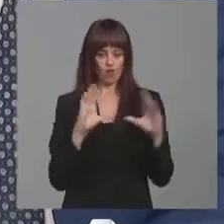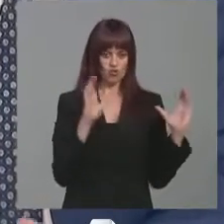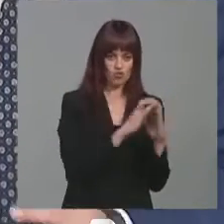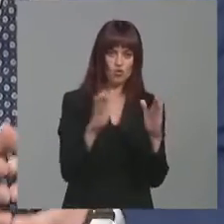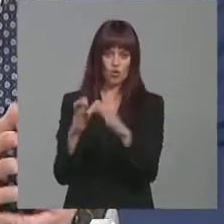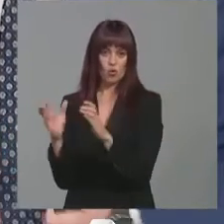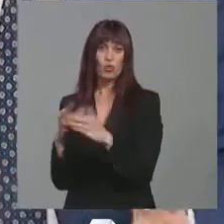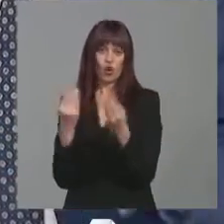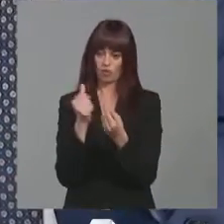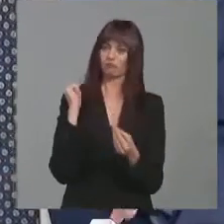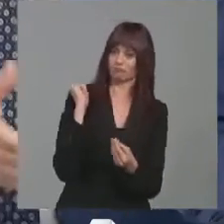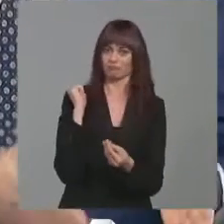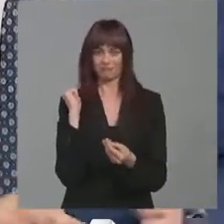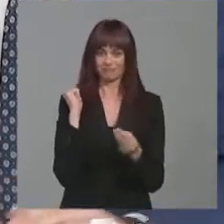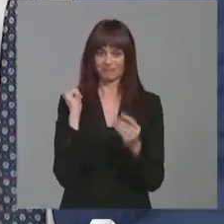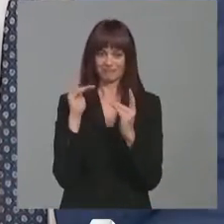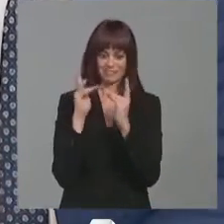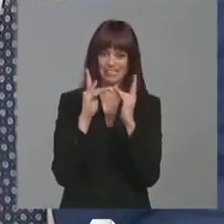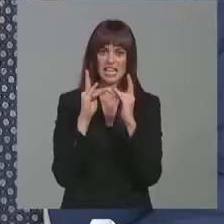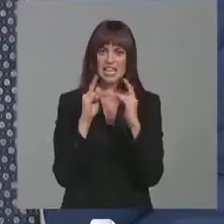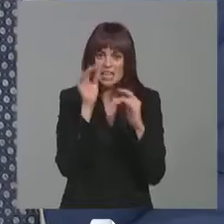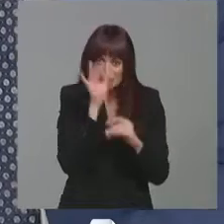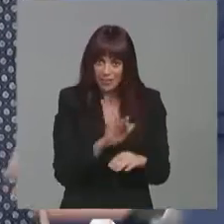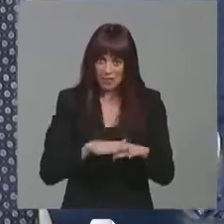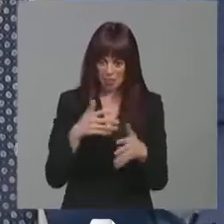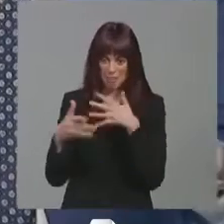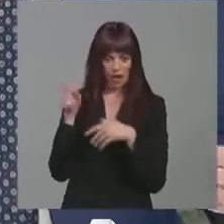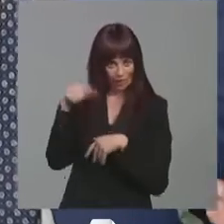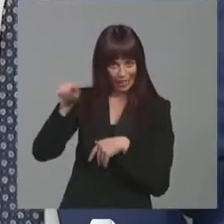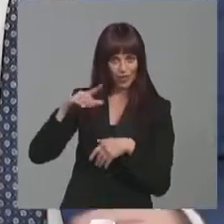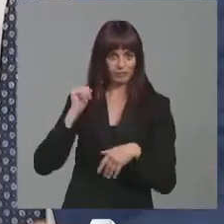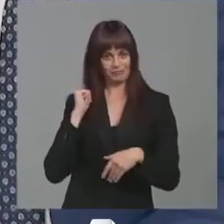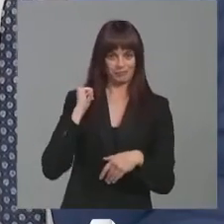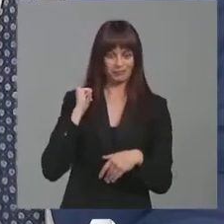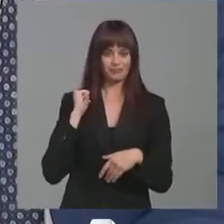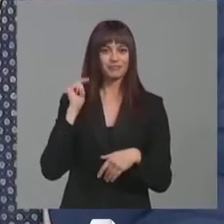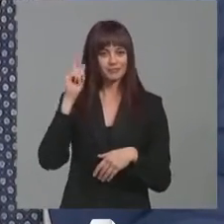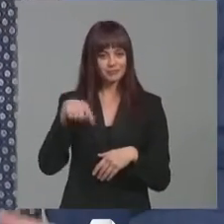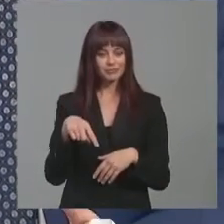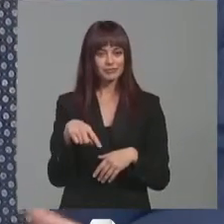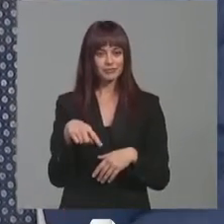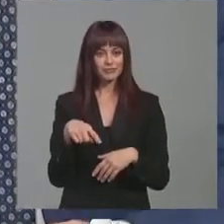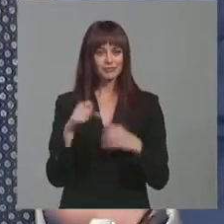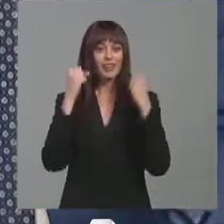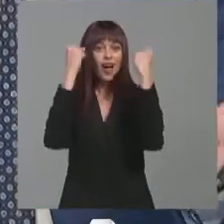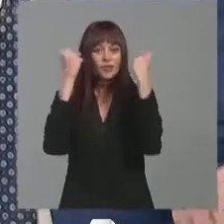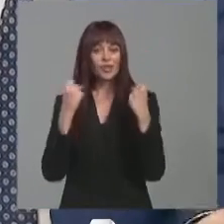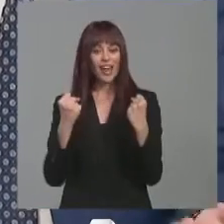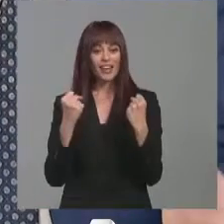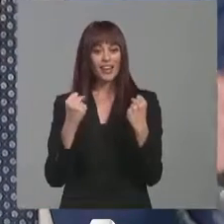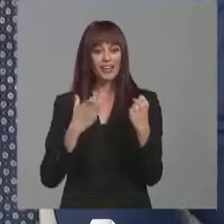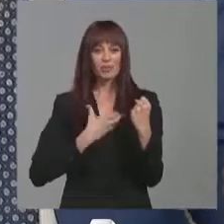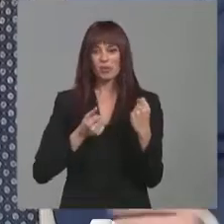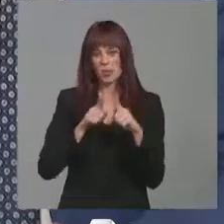tronos infantiles hechos expresamente para que ellos los puedan llevar con una representación de de las autoridades del municipio con un